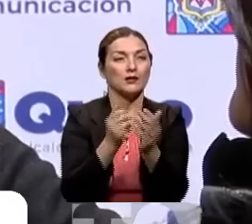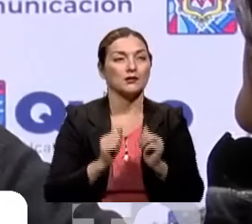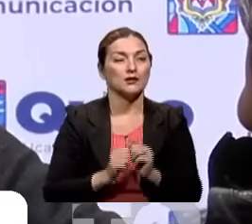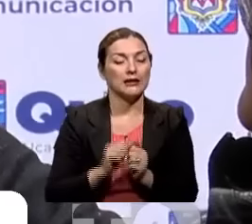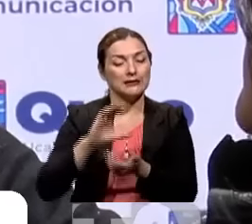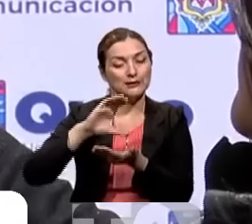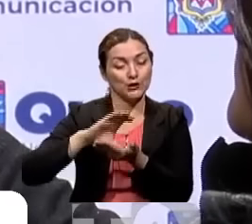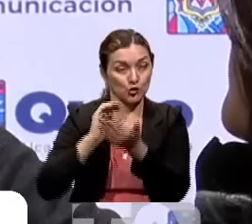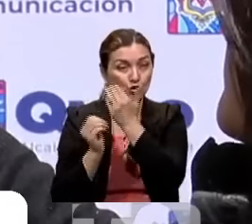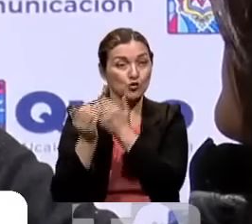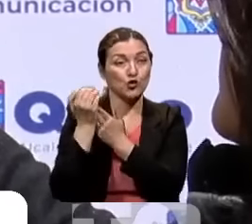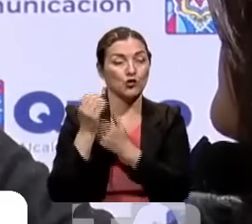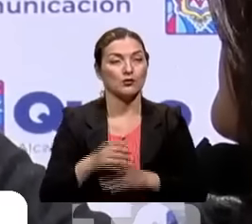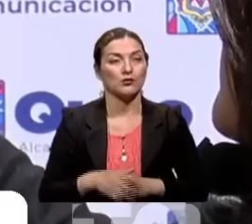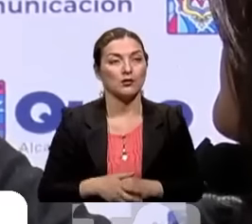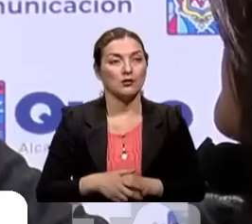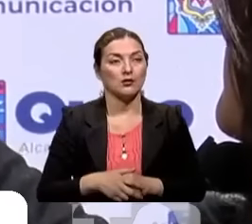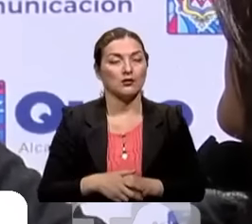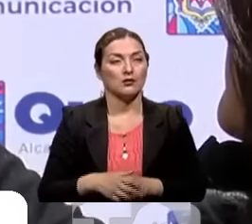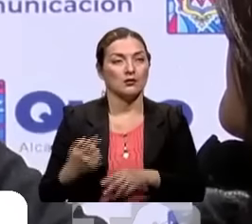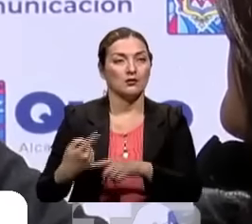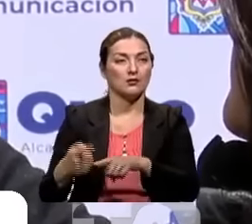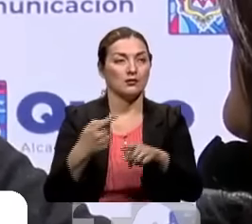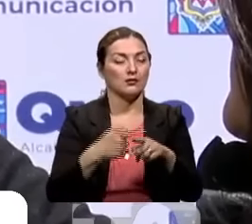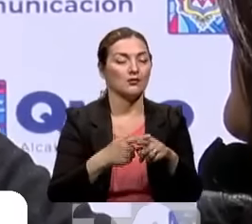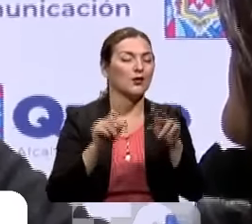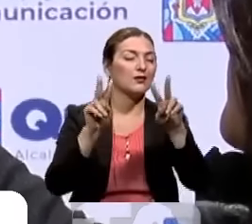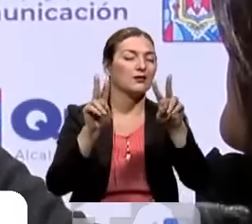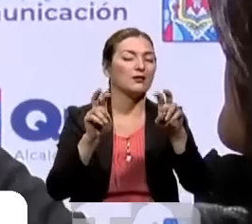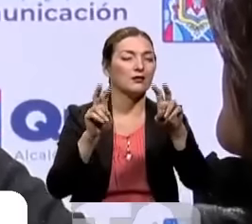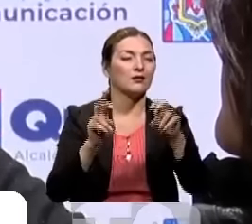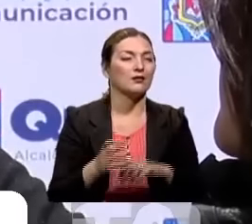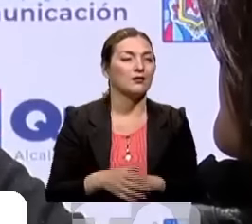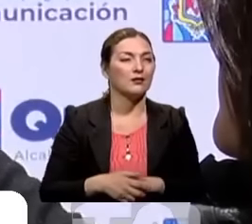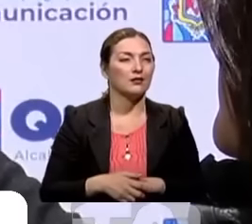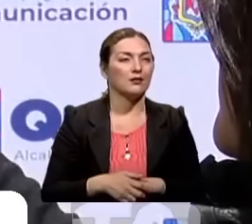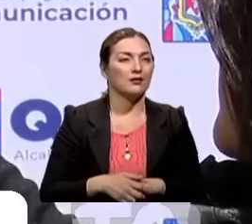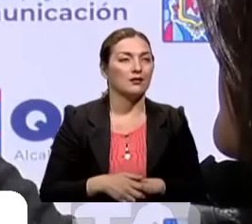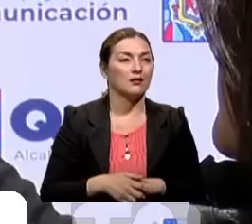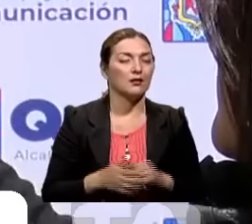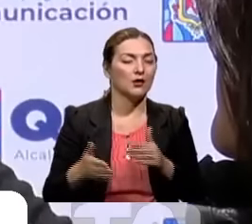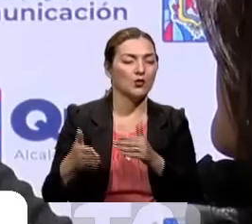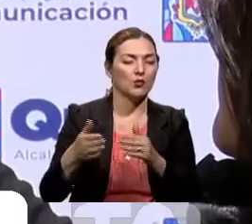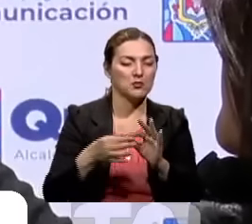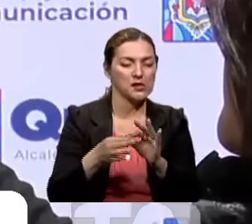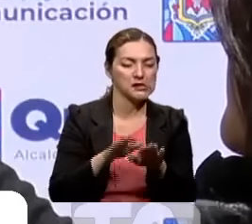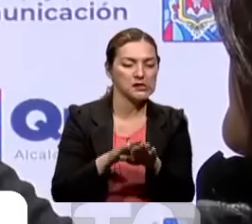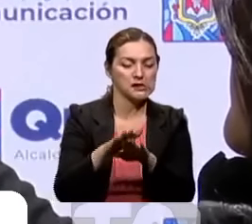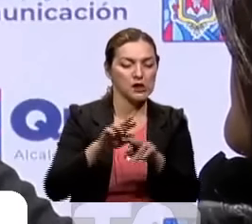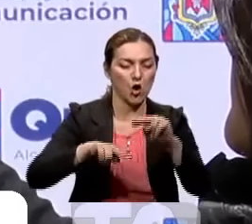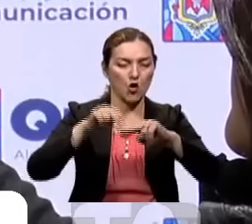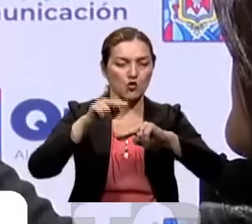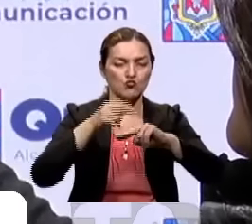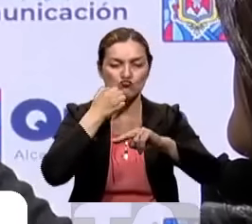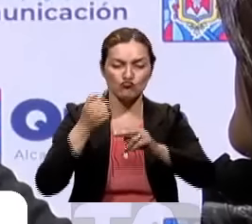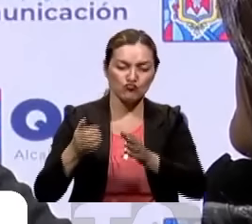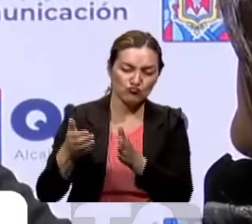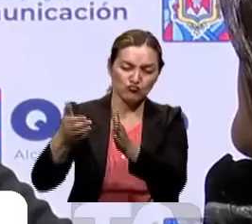Histórico incluye algunas variables como por ejemplo el tema de la opción vial, ampliación de aceras,